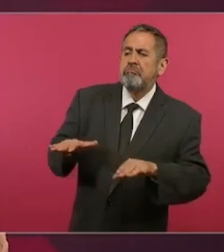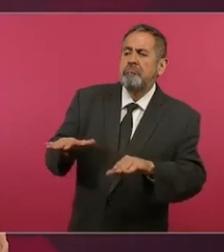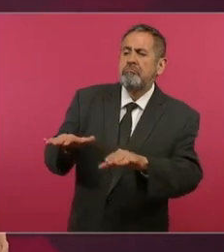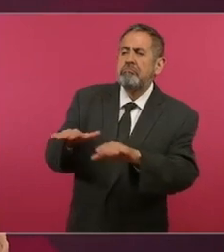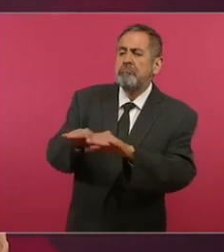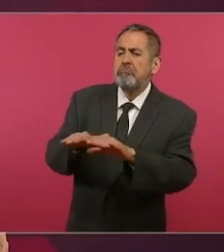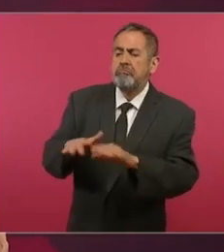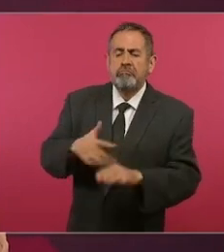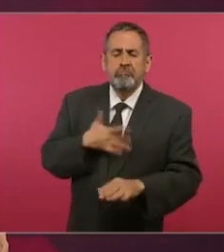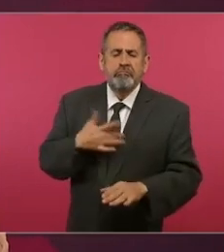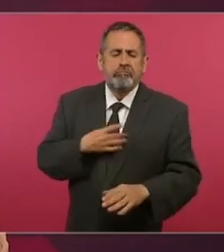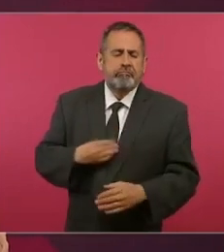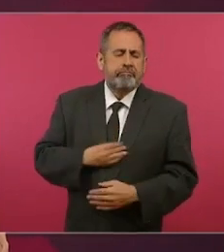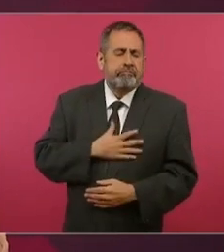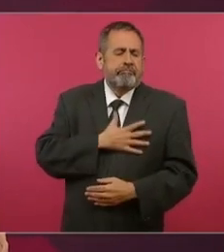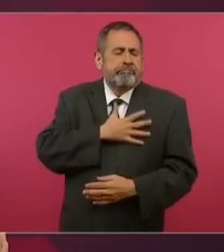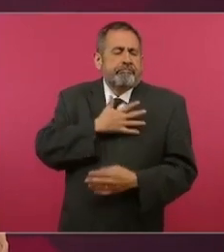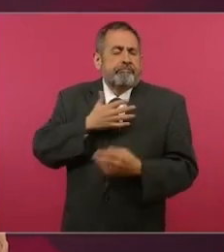bienestar.